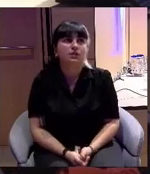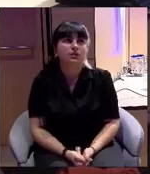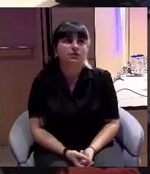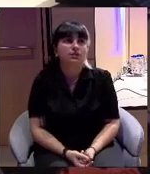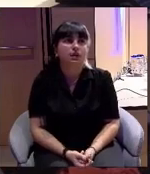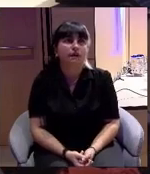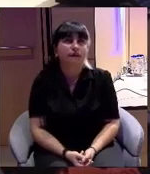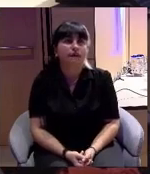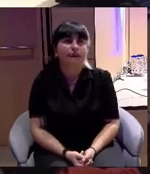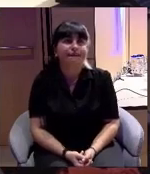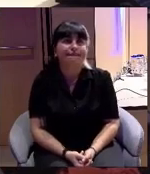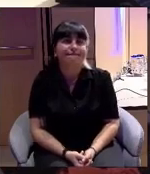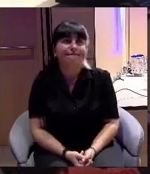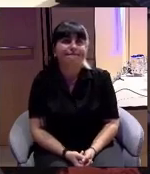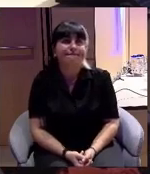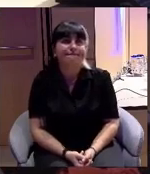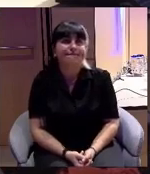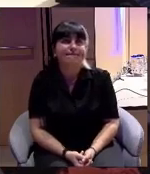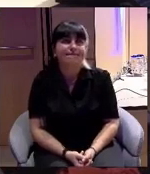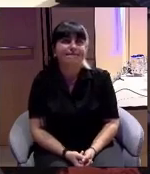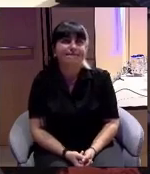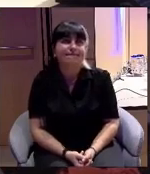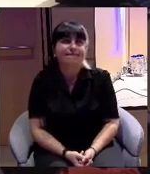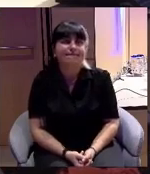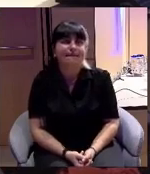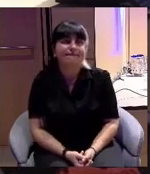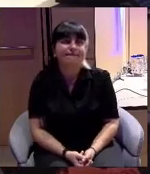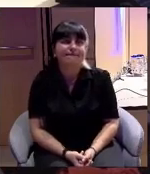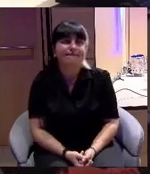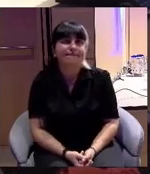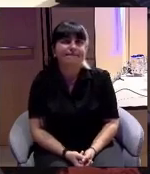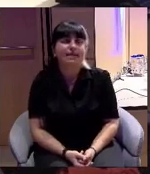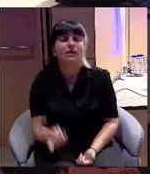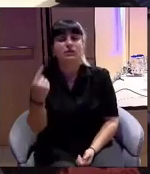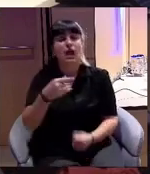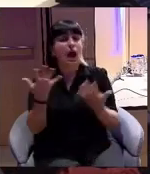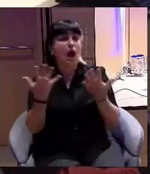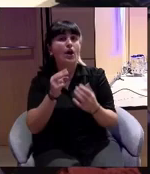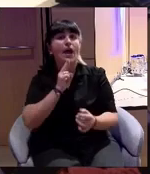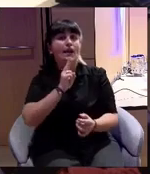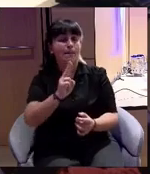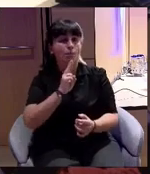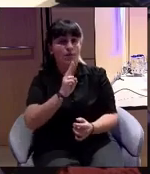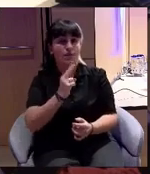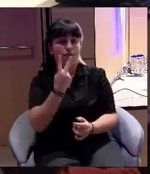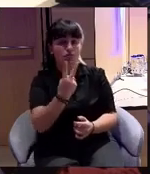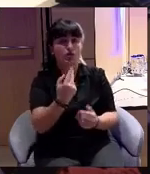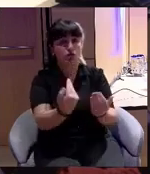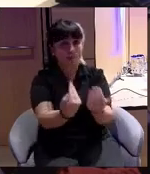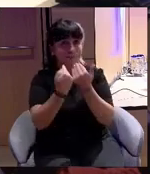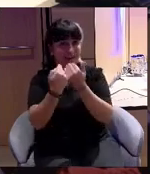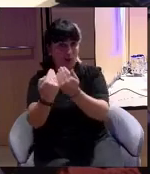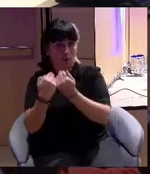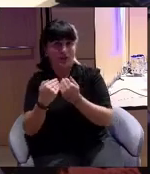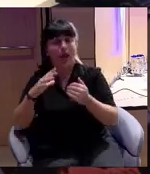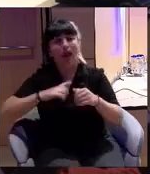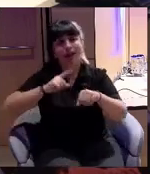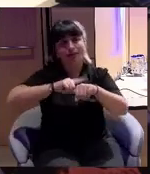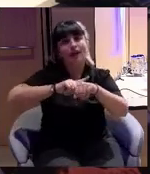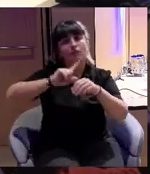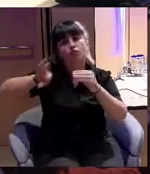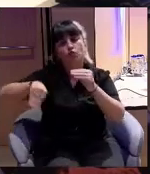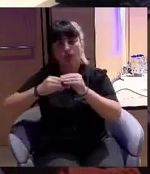Gracias si no hay nadie más ya pasamos a responder estas dos y eventualmente si nos queda tiempo alguna